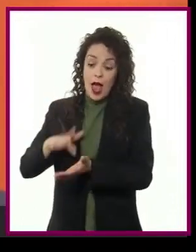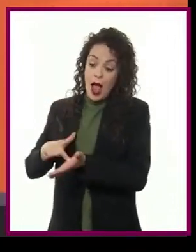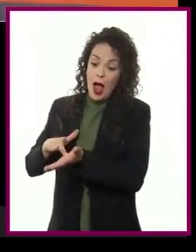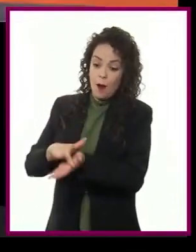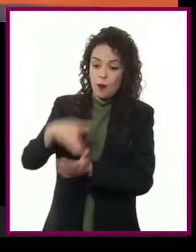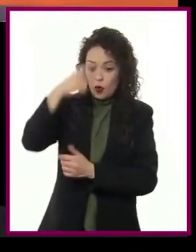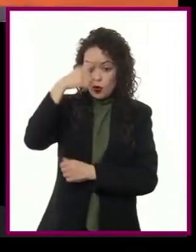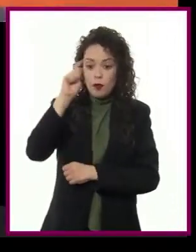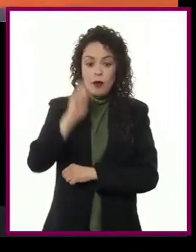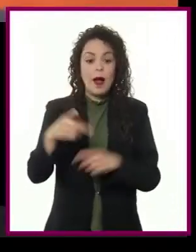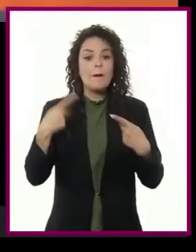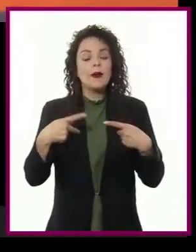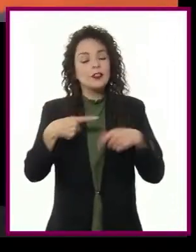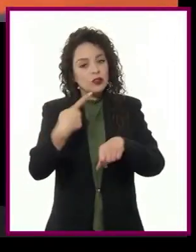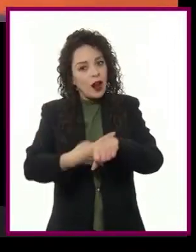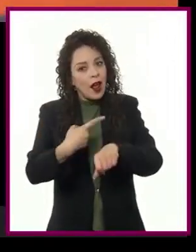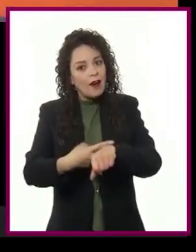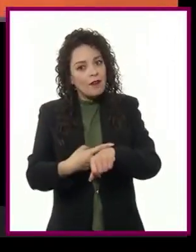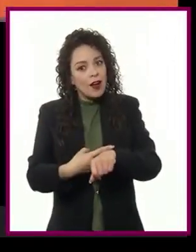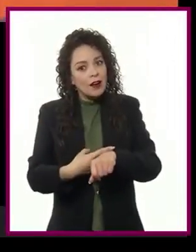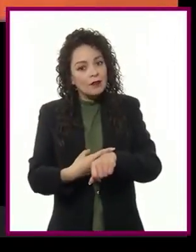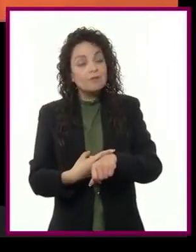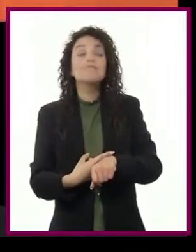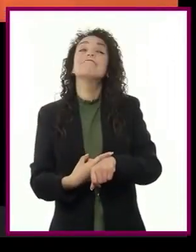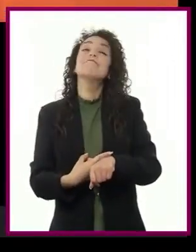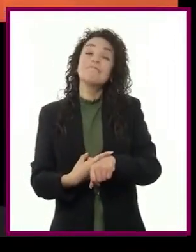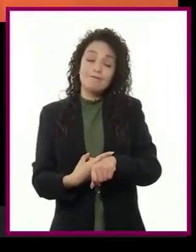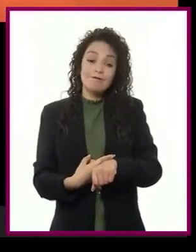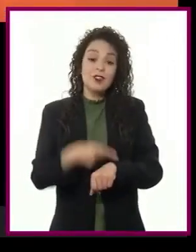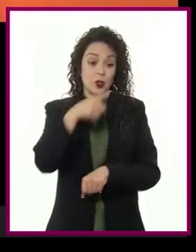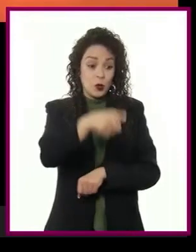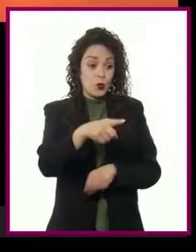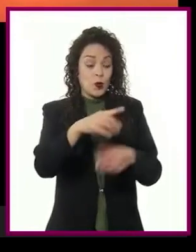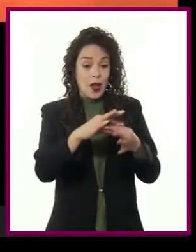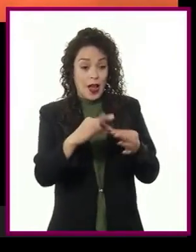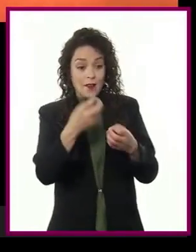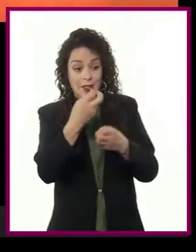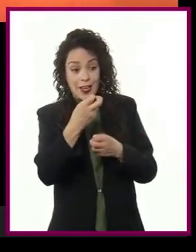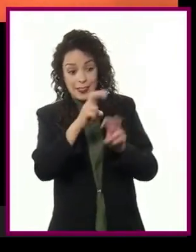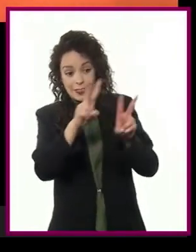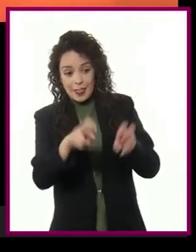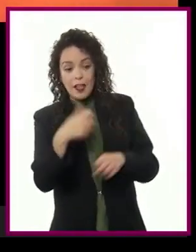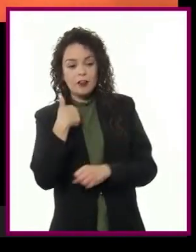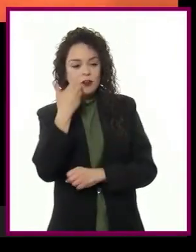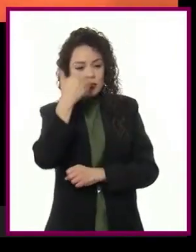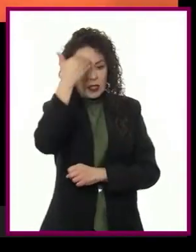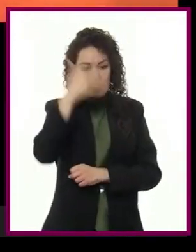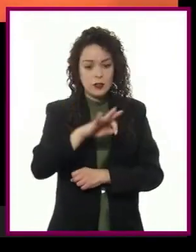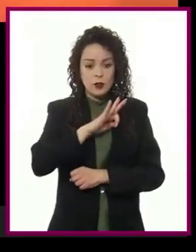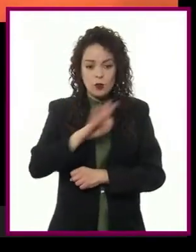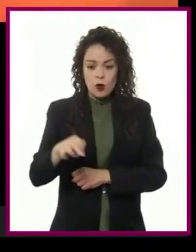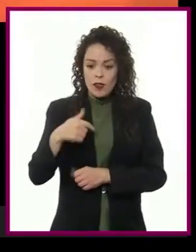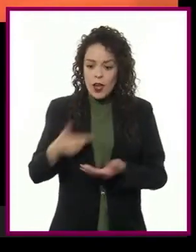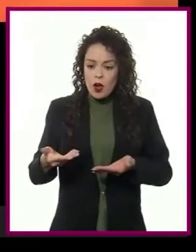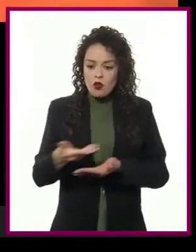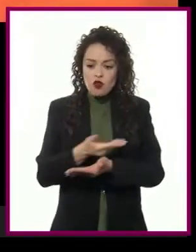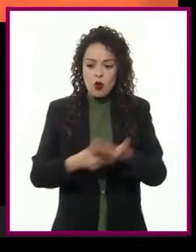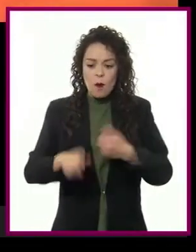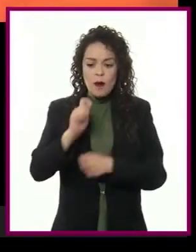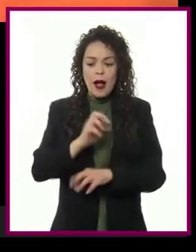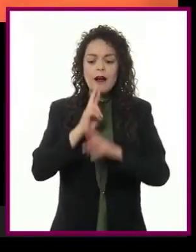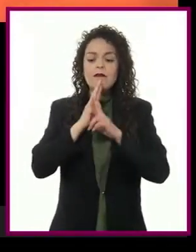enfermos. Y ya que evocas ese tema, maestro Julio, me gustaría saber si puedo compartirles uno de mis